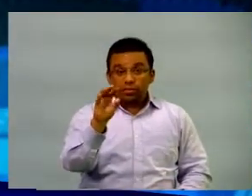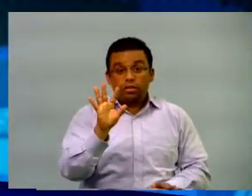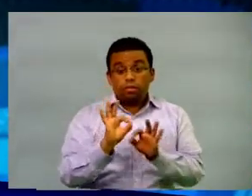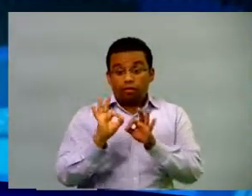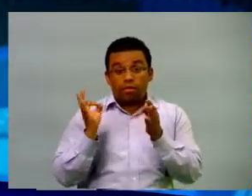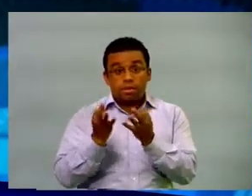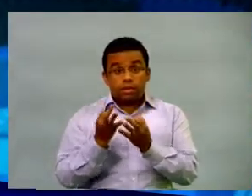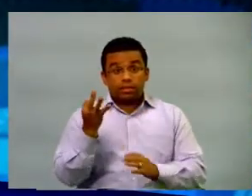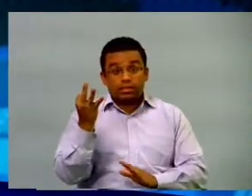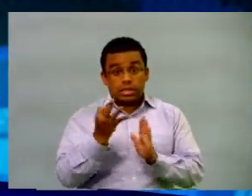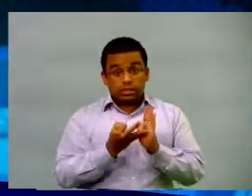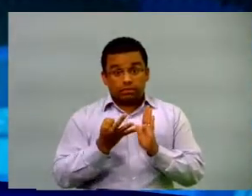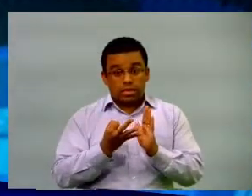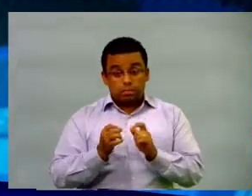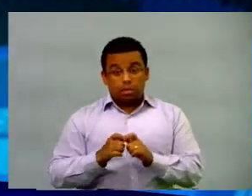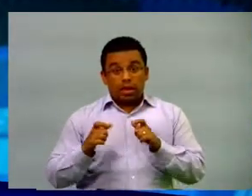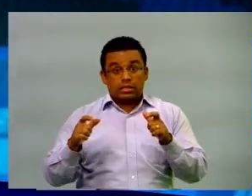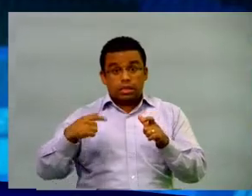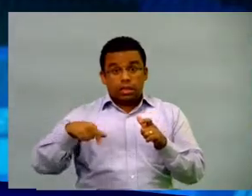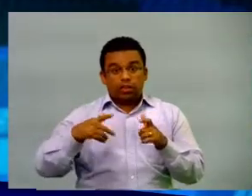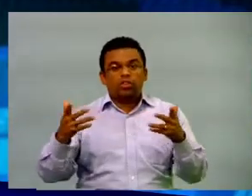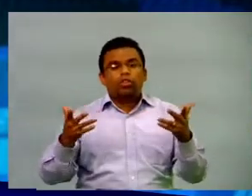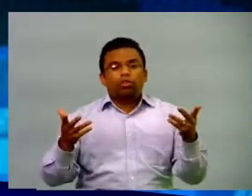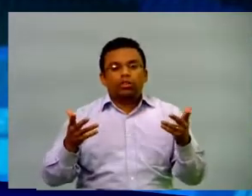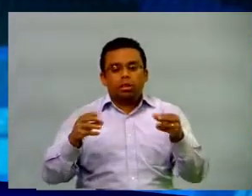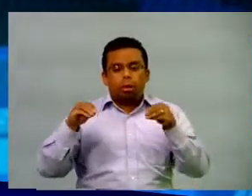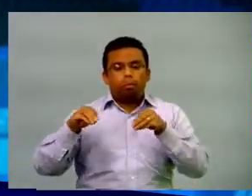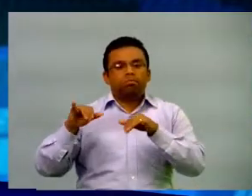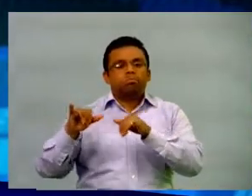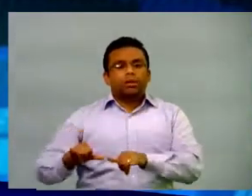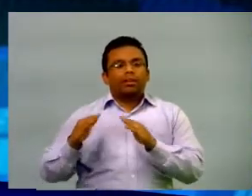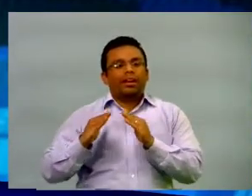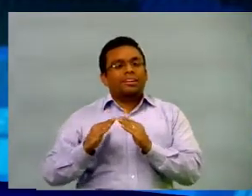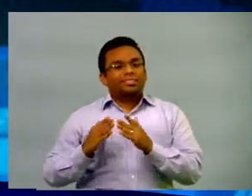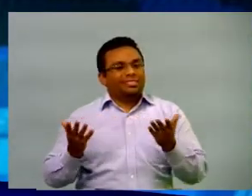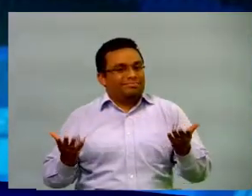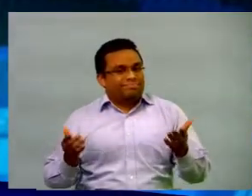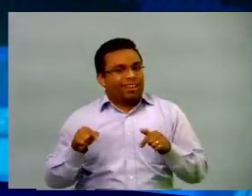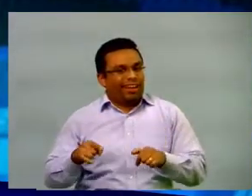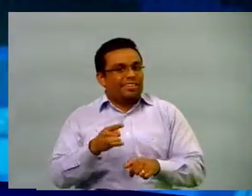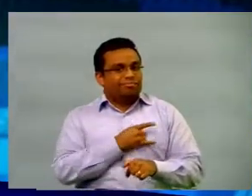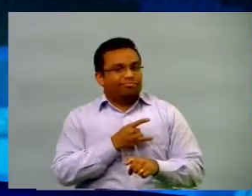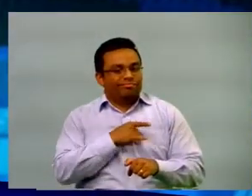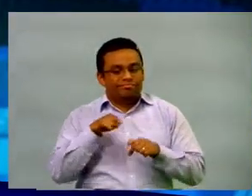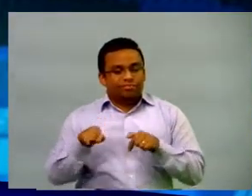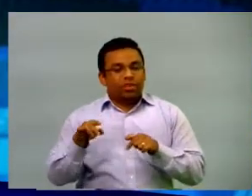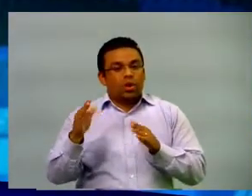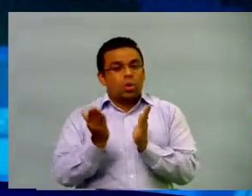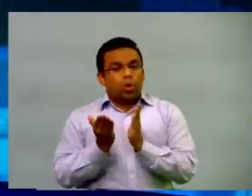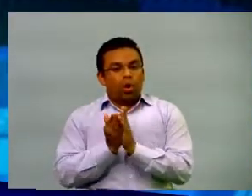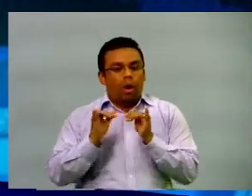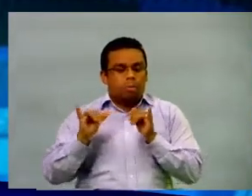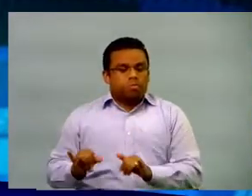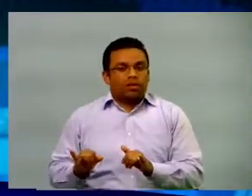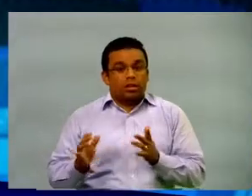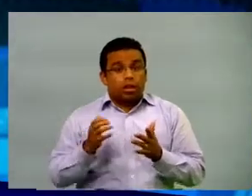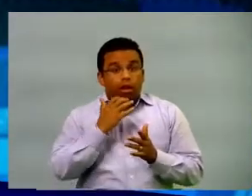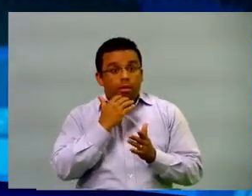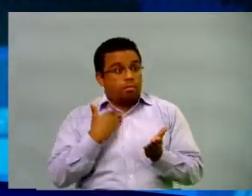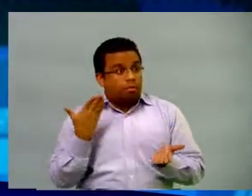en Colombia educan a sus hijos en casa, entonces la universidad y la escuela ya no son los únicos